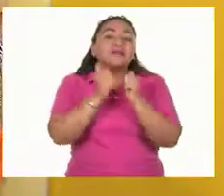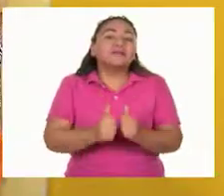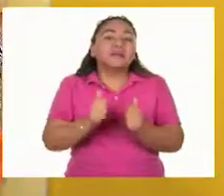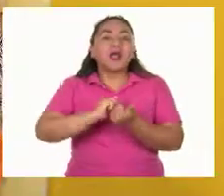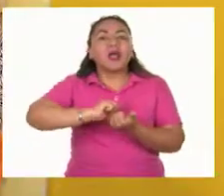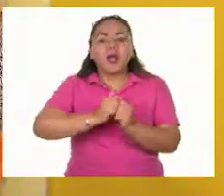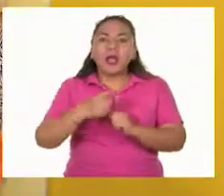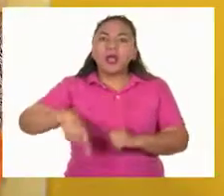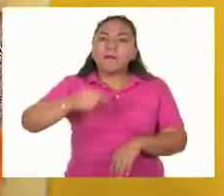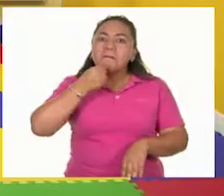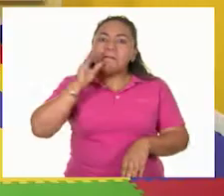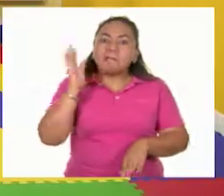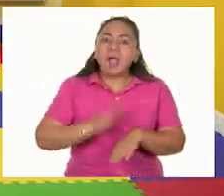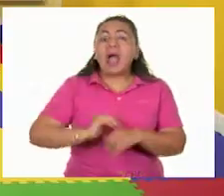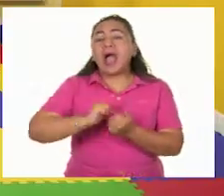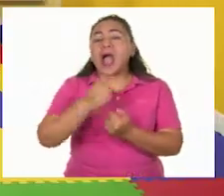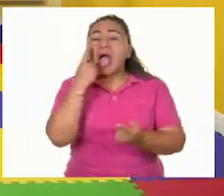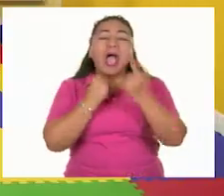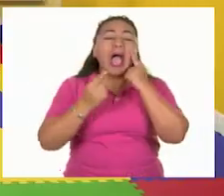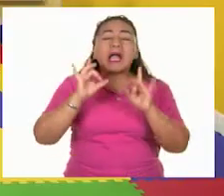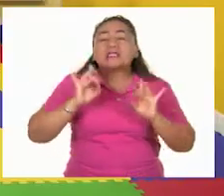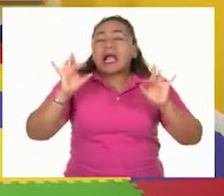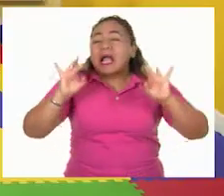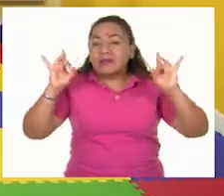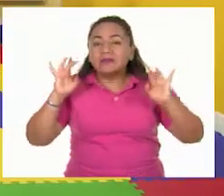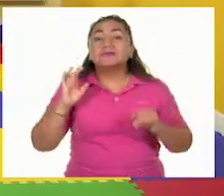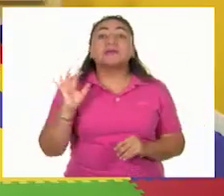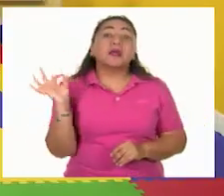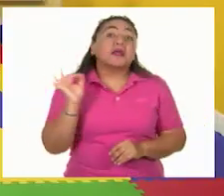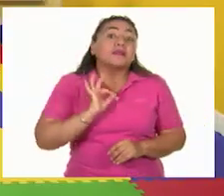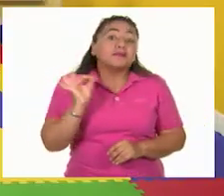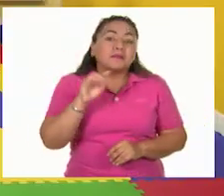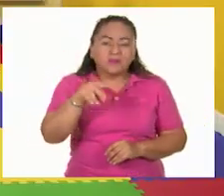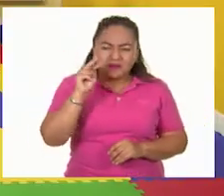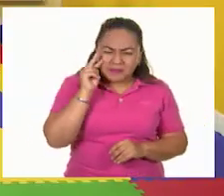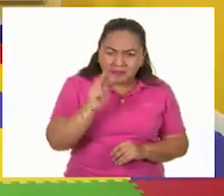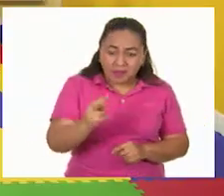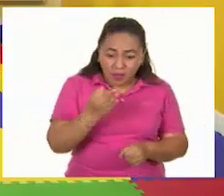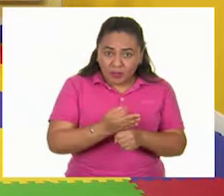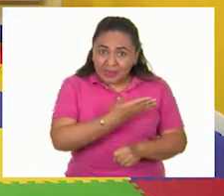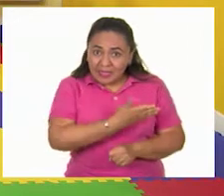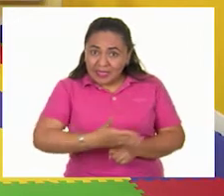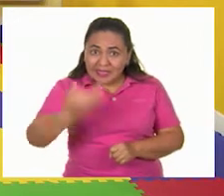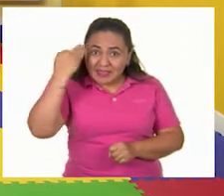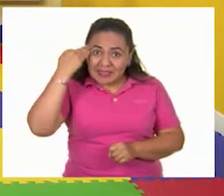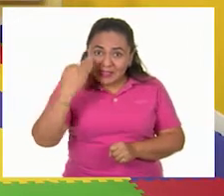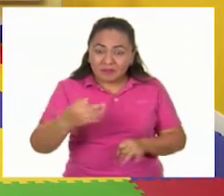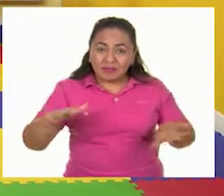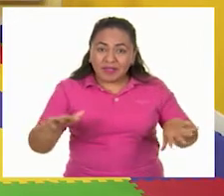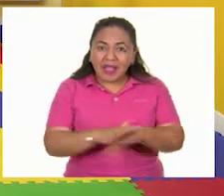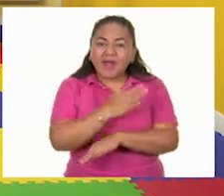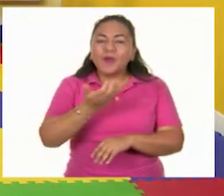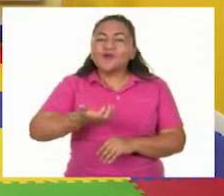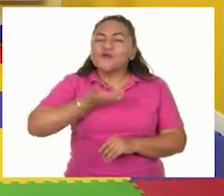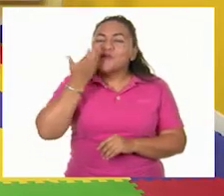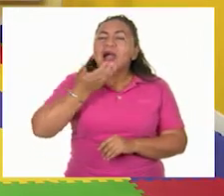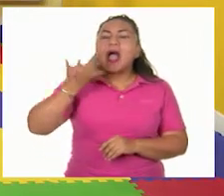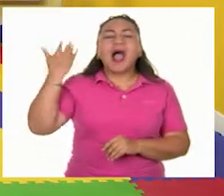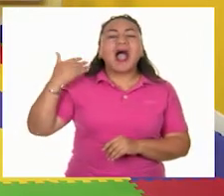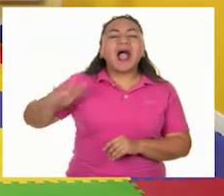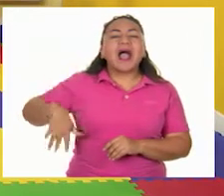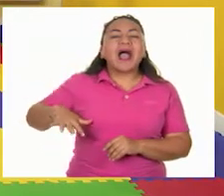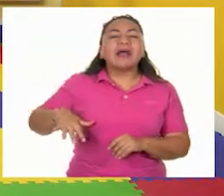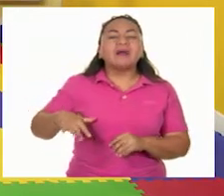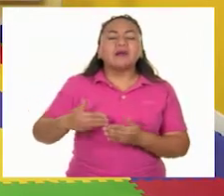berrinches han aumentado. Quizás ustedes han observado que en estos tiempos el cambio de rutina y actividades